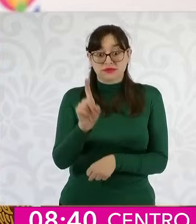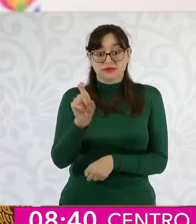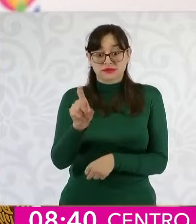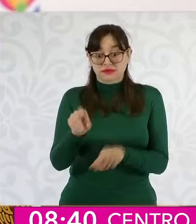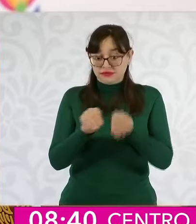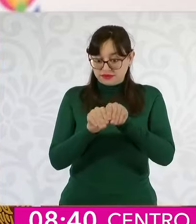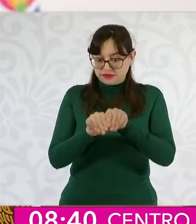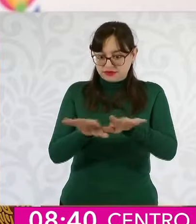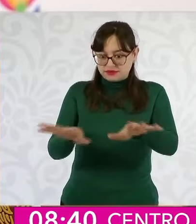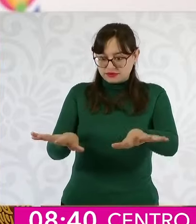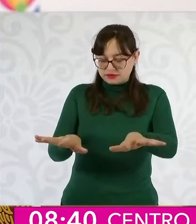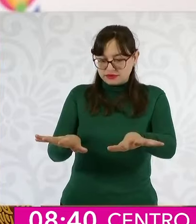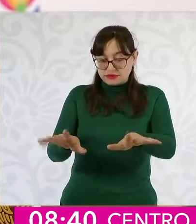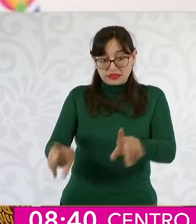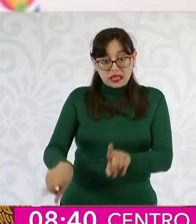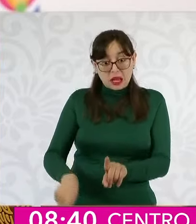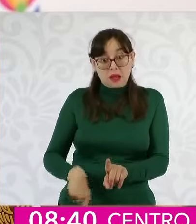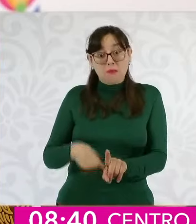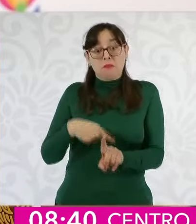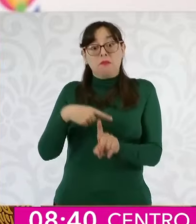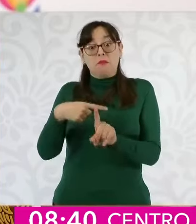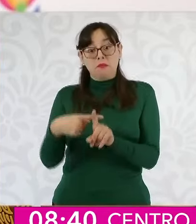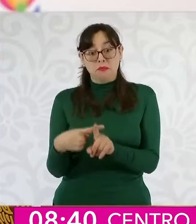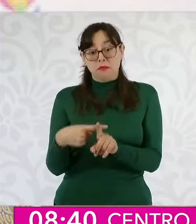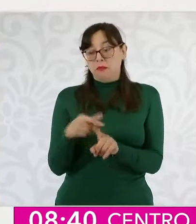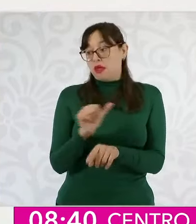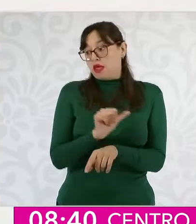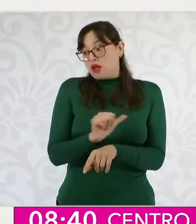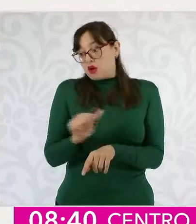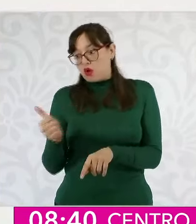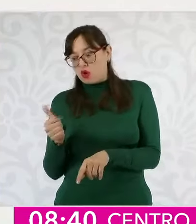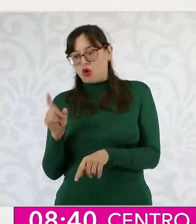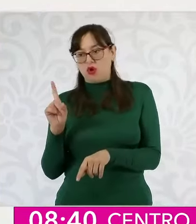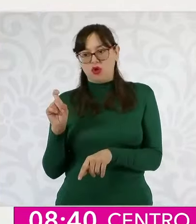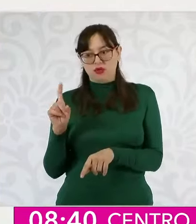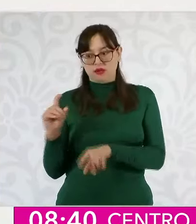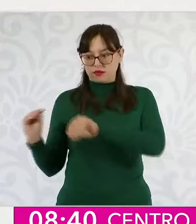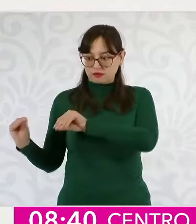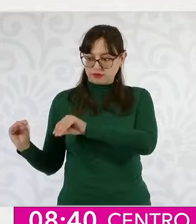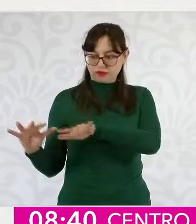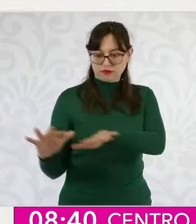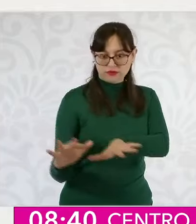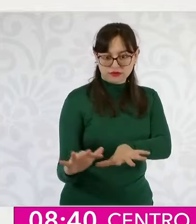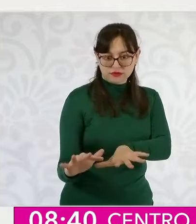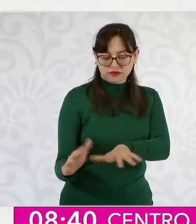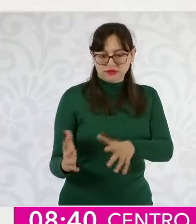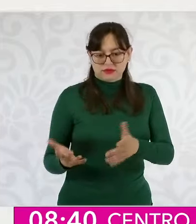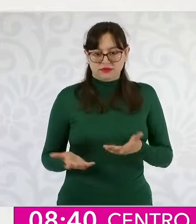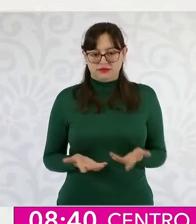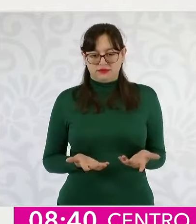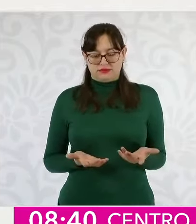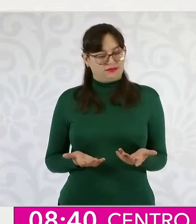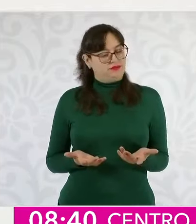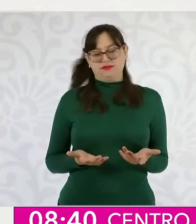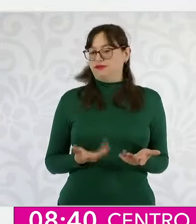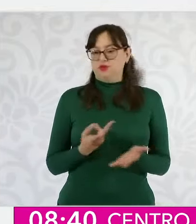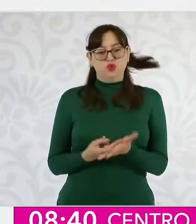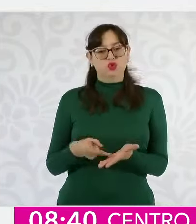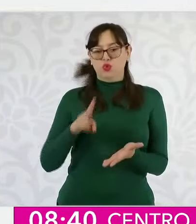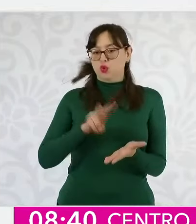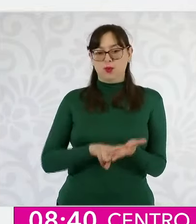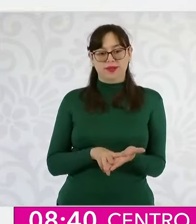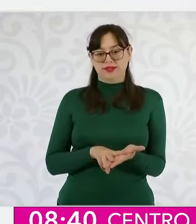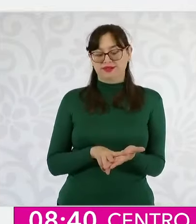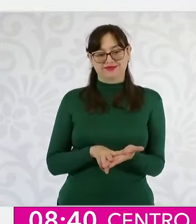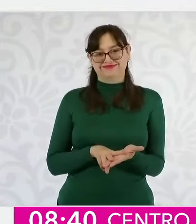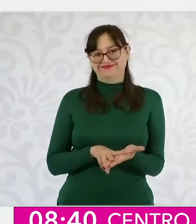ya usa una cuarta parte del agua que estaba usando antes o la mitad del agua que estaba usando antes. Entonces, lo que se les